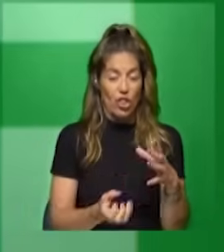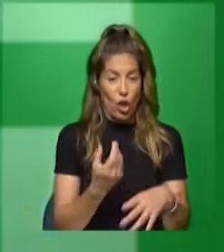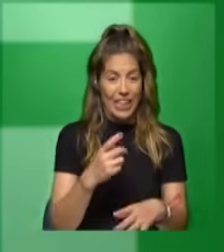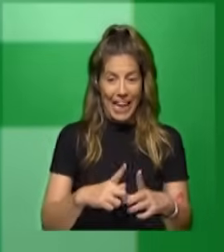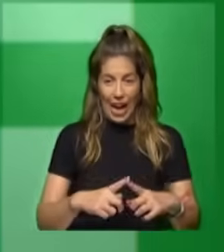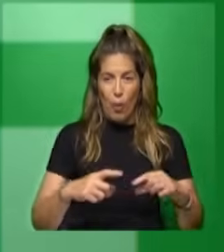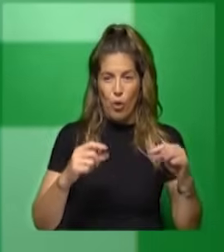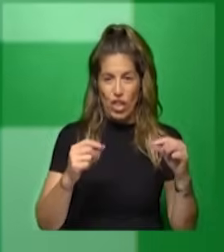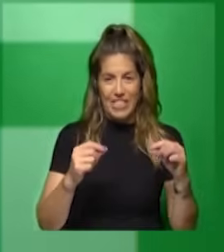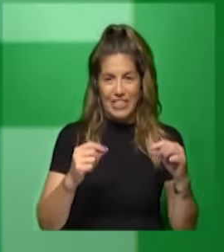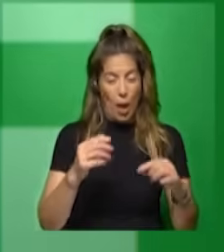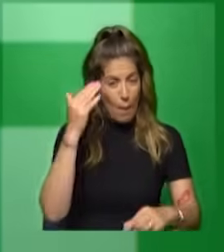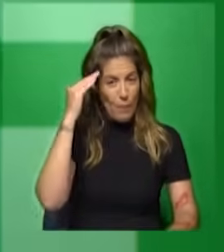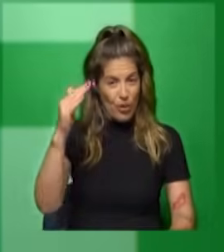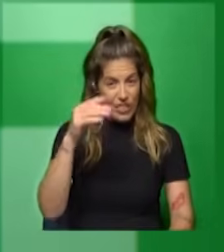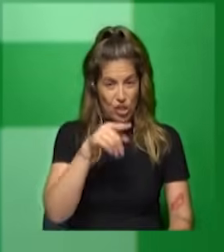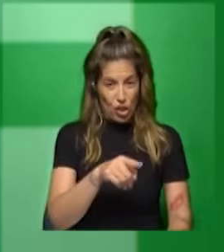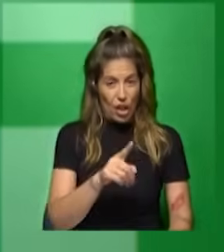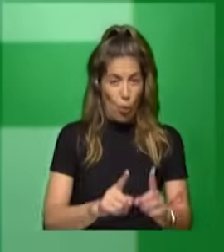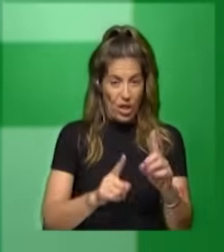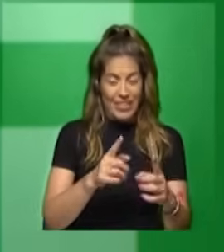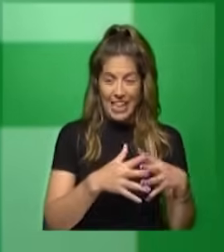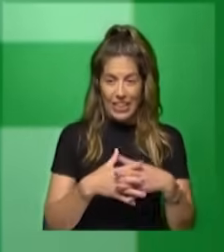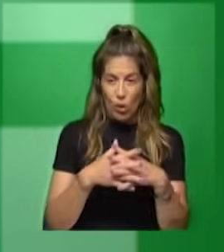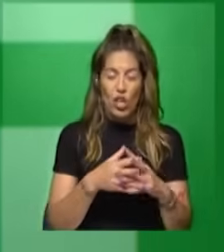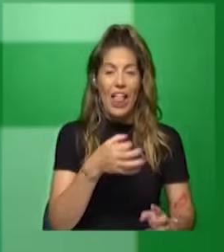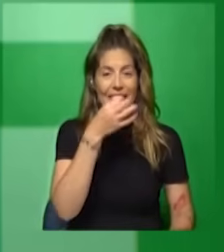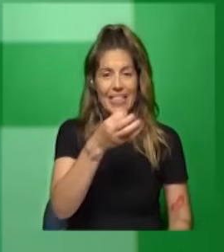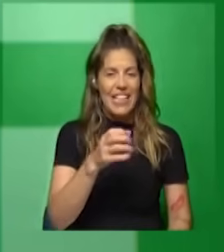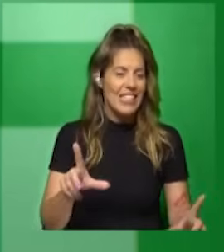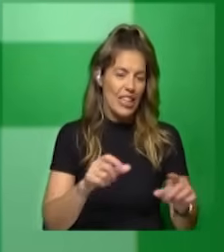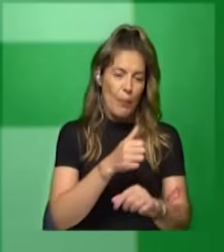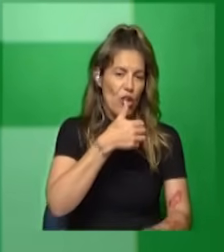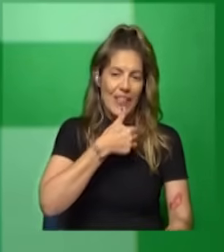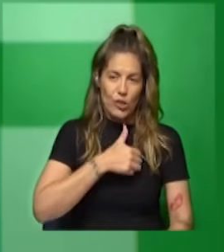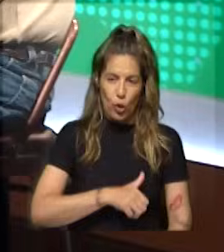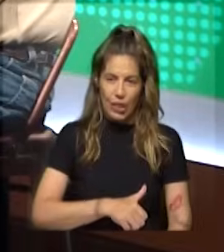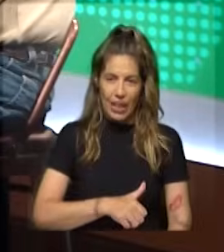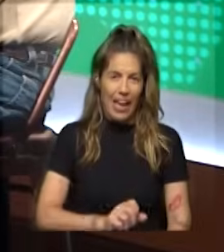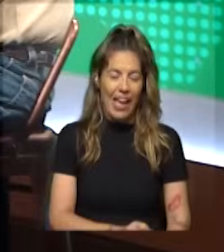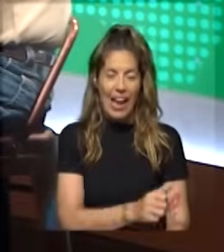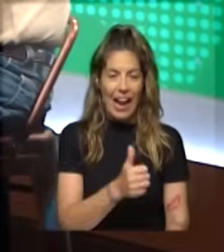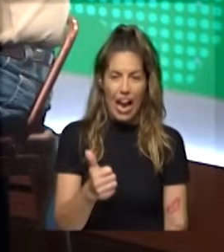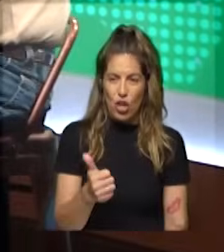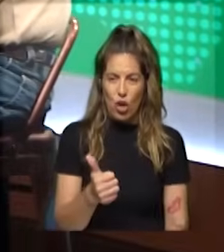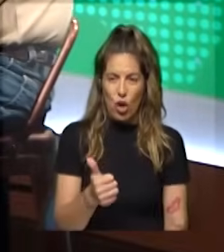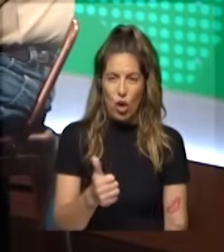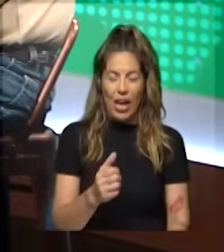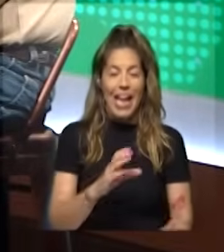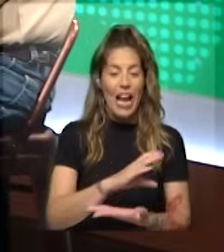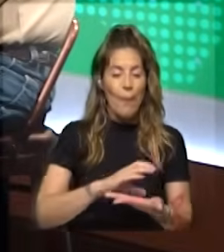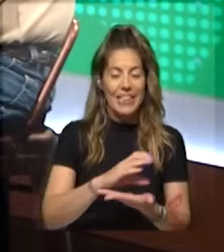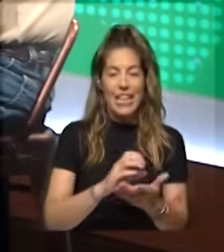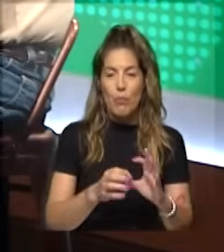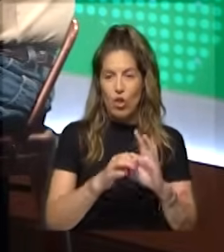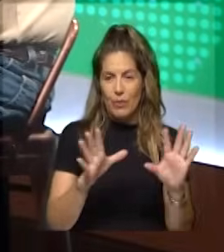japonés, profesor en Stanford, que decía, bueno, se acabó la historia, ganó el capitalismo